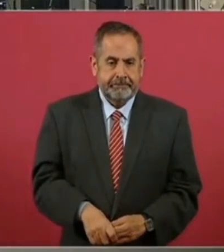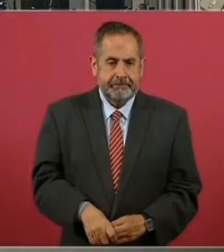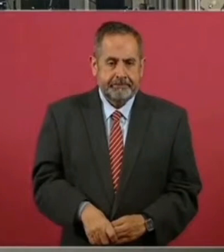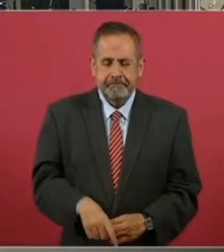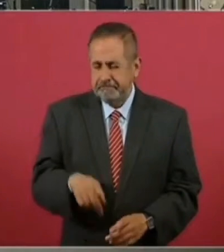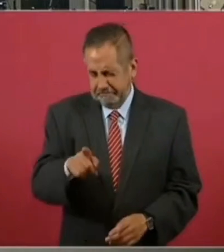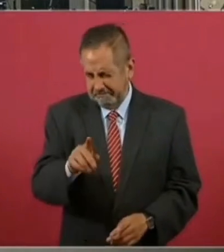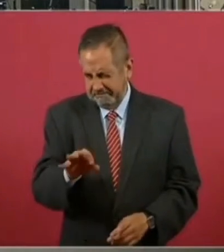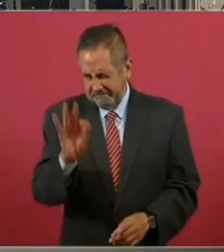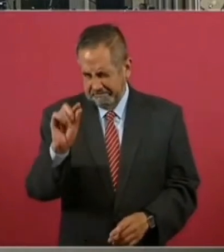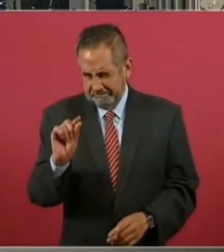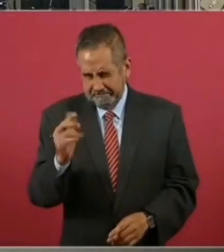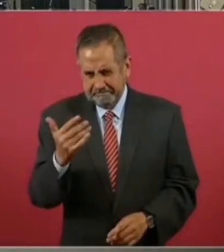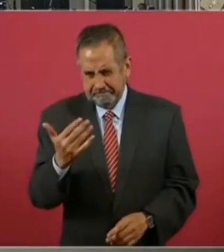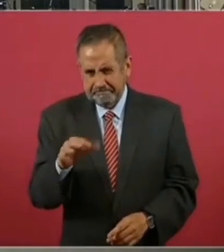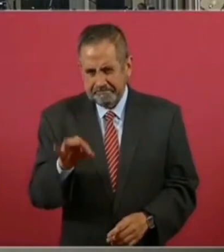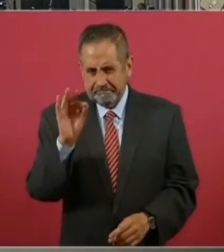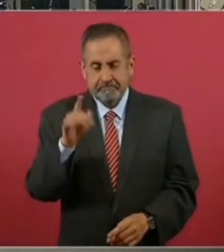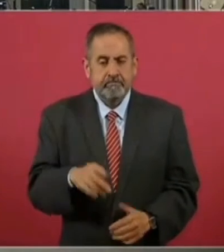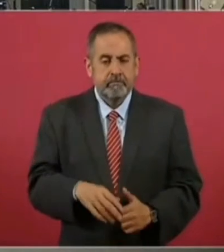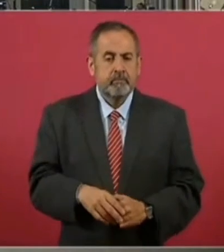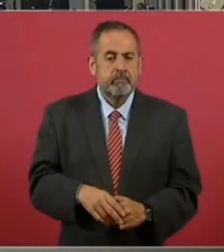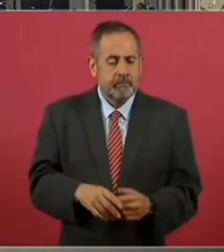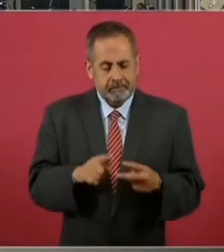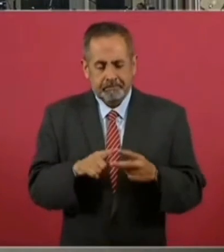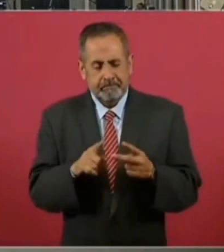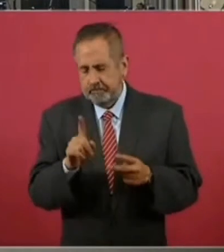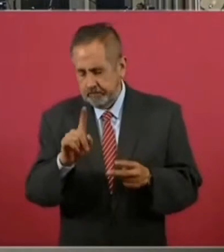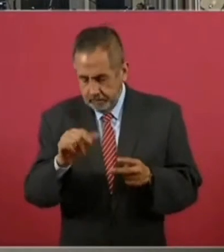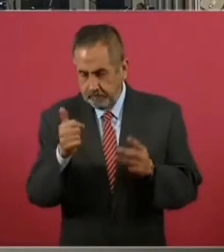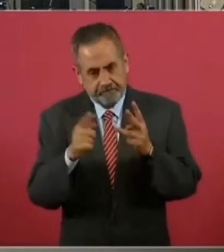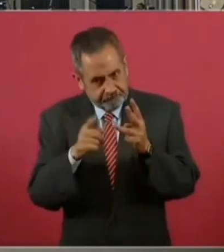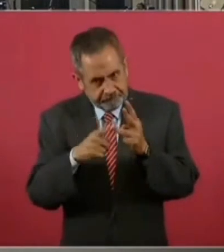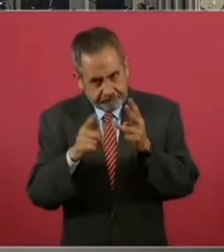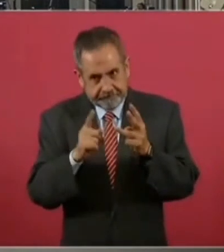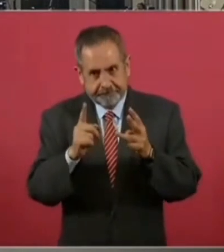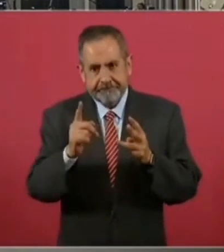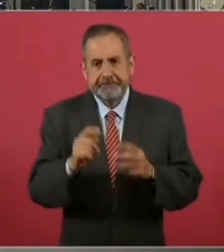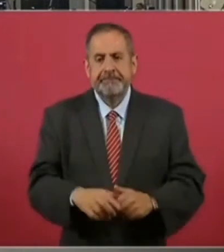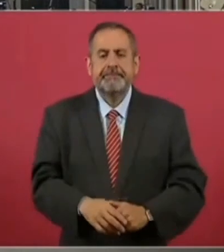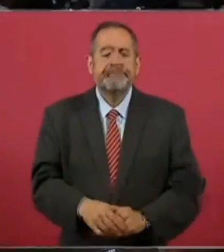Ahí va a aparecer. Pero no son ellos.